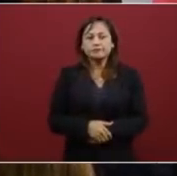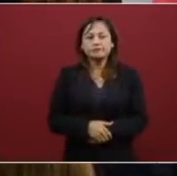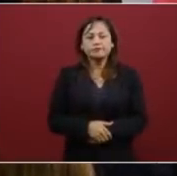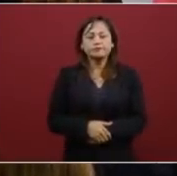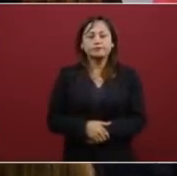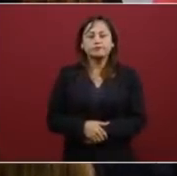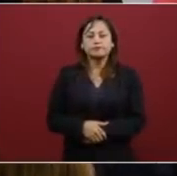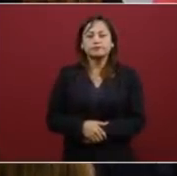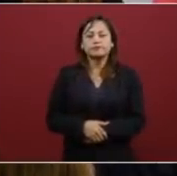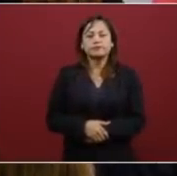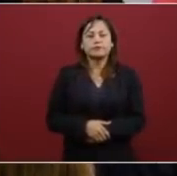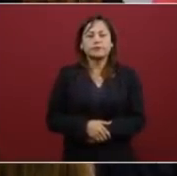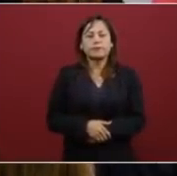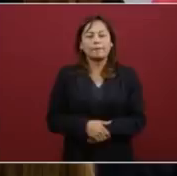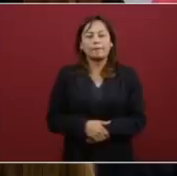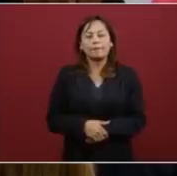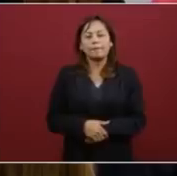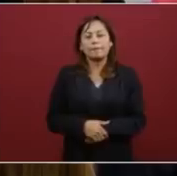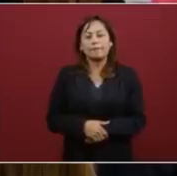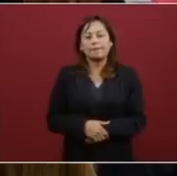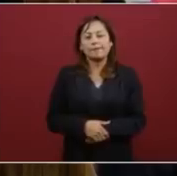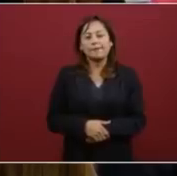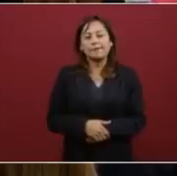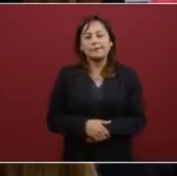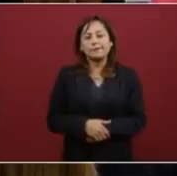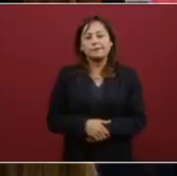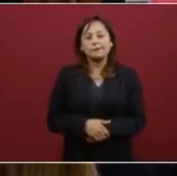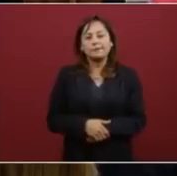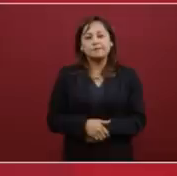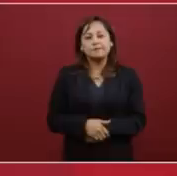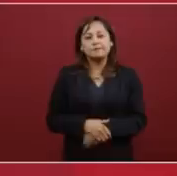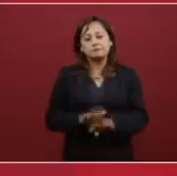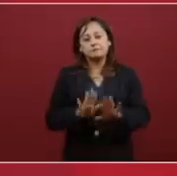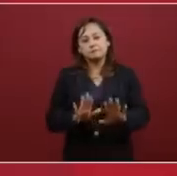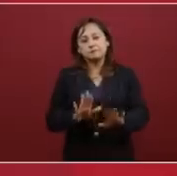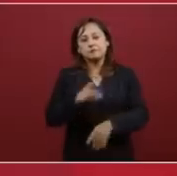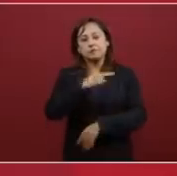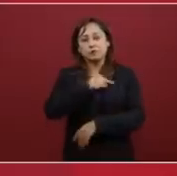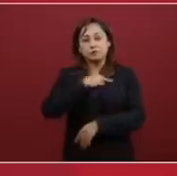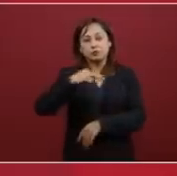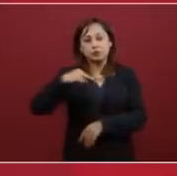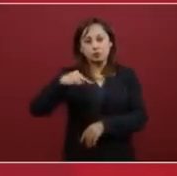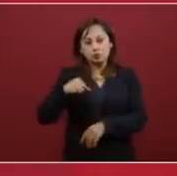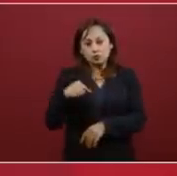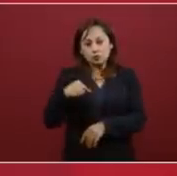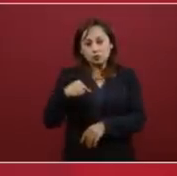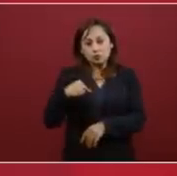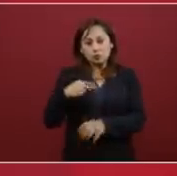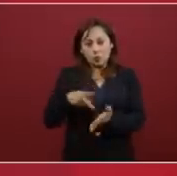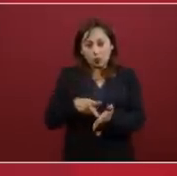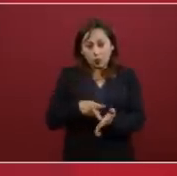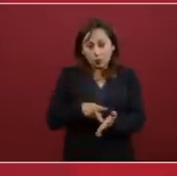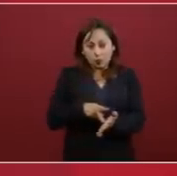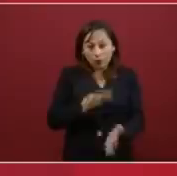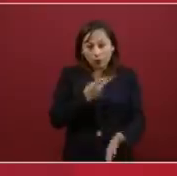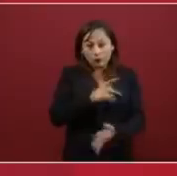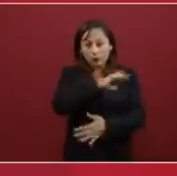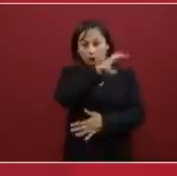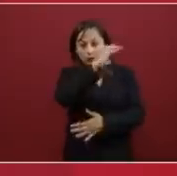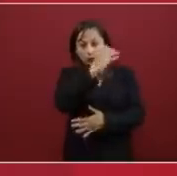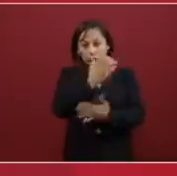no vamos nosotros a renovar contratos con empresas que